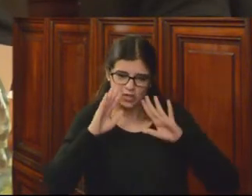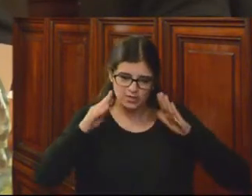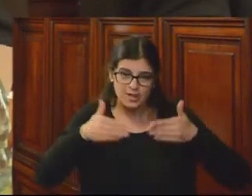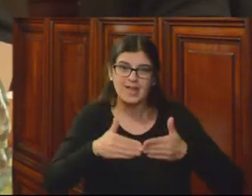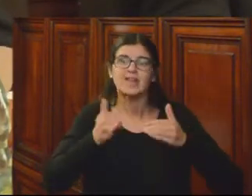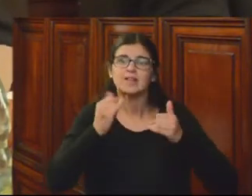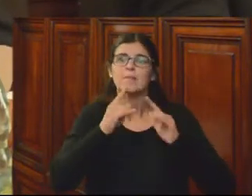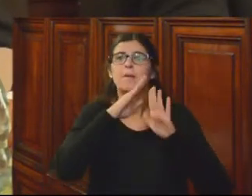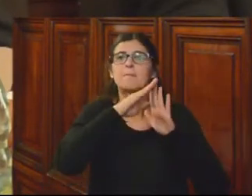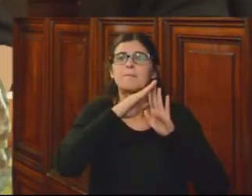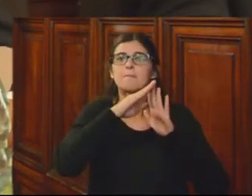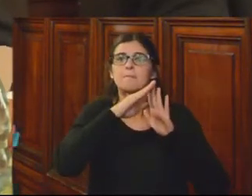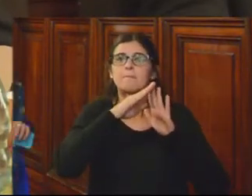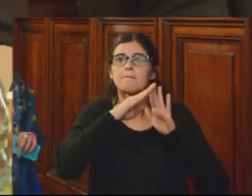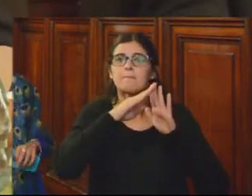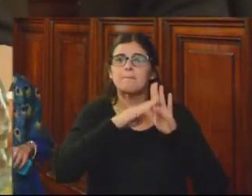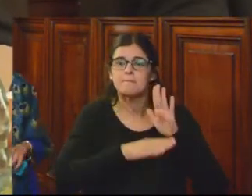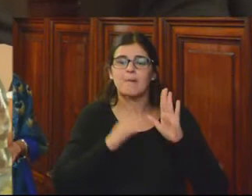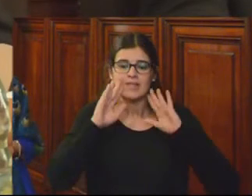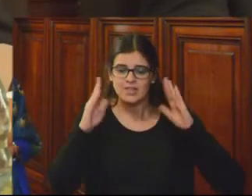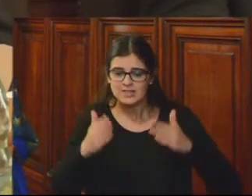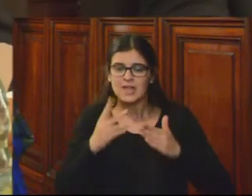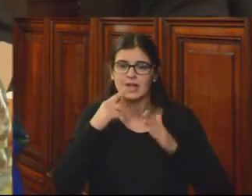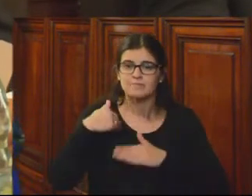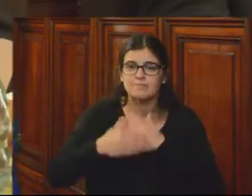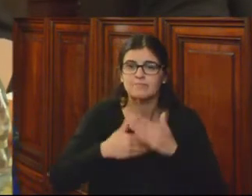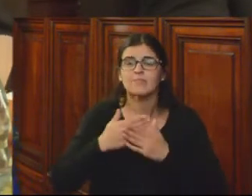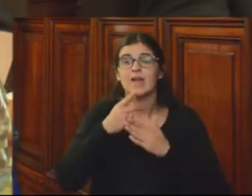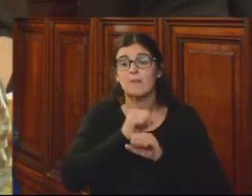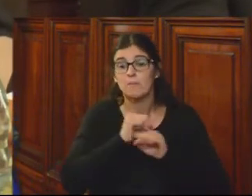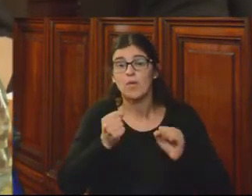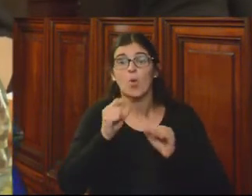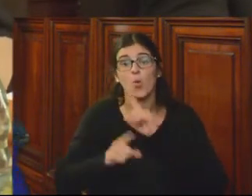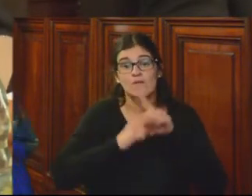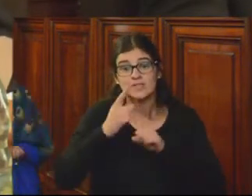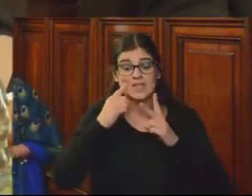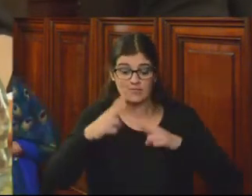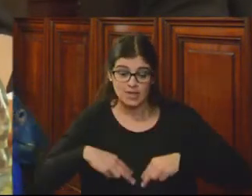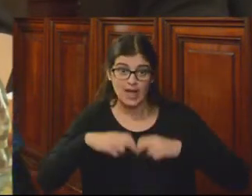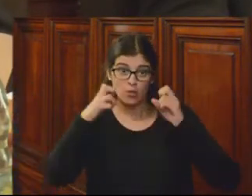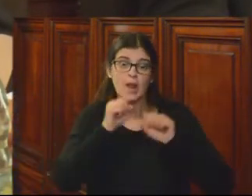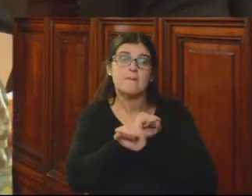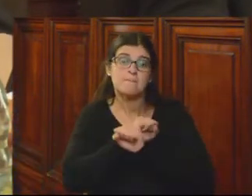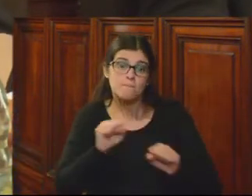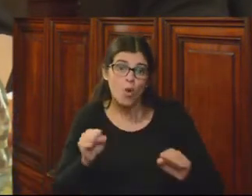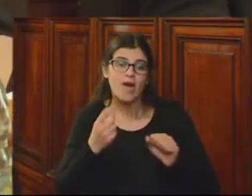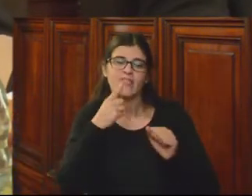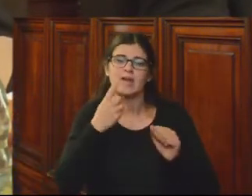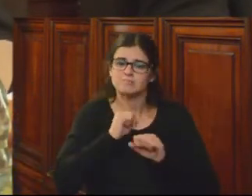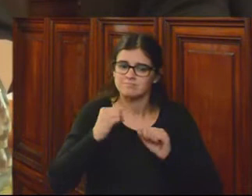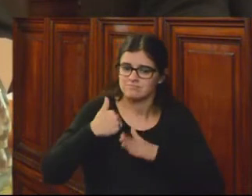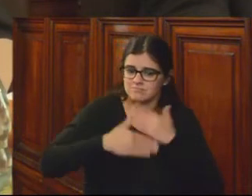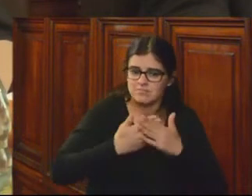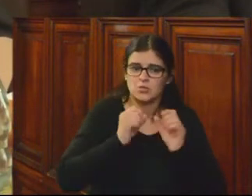programa de atención de la movilidad calificada, que permita que universitarios e investigadores puedan generar su movilidad en